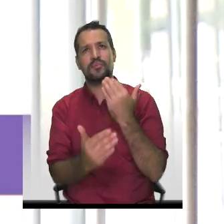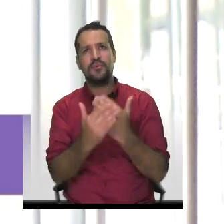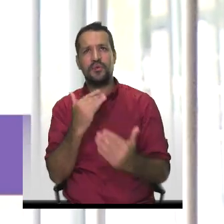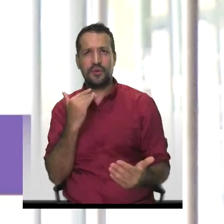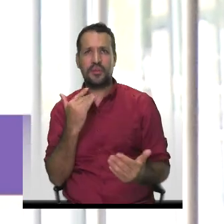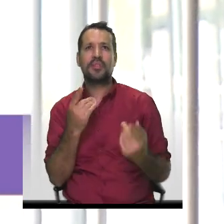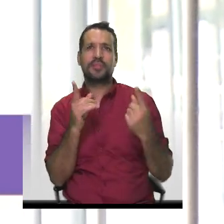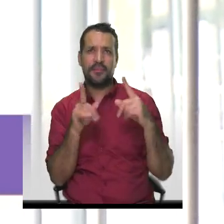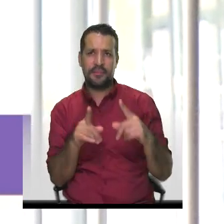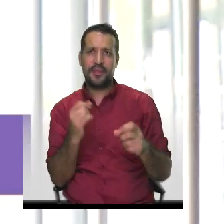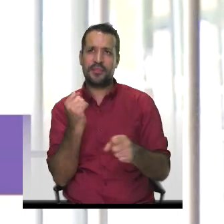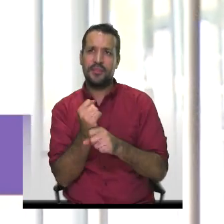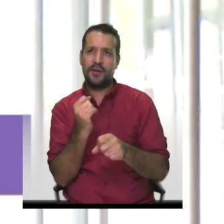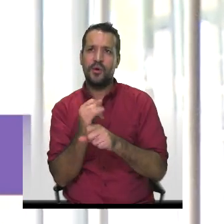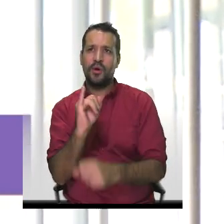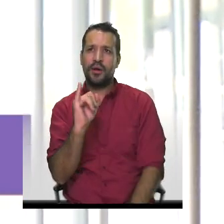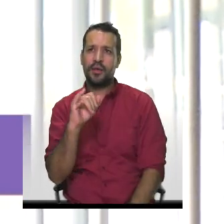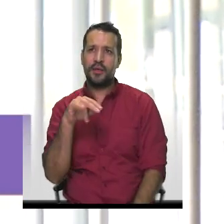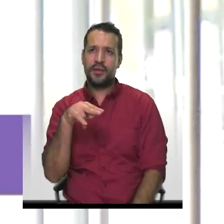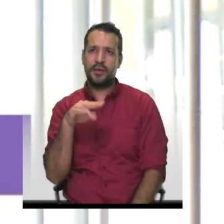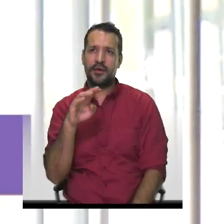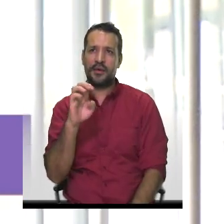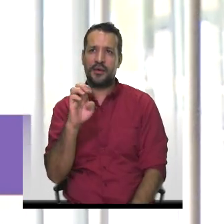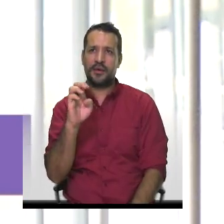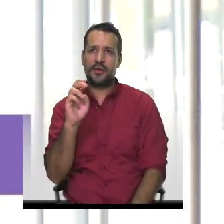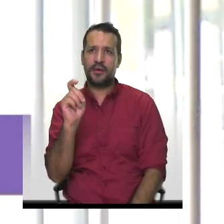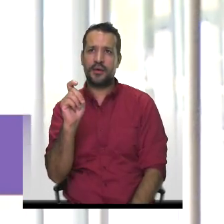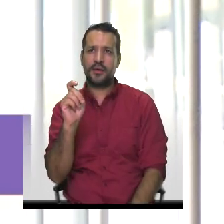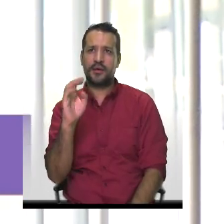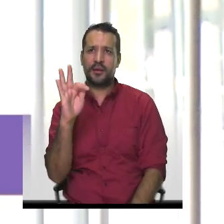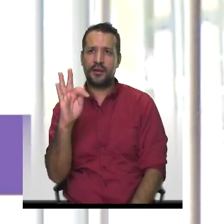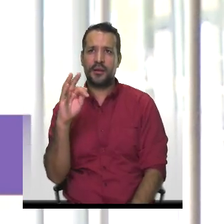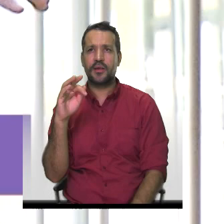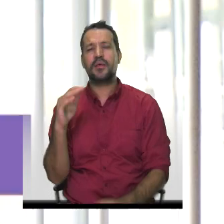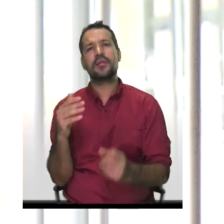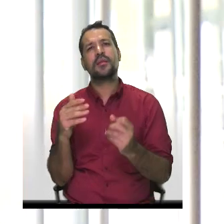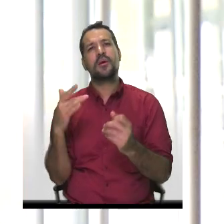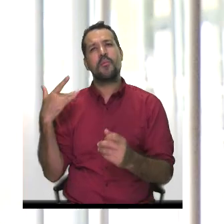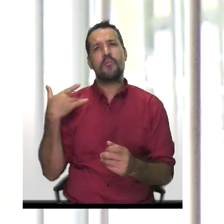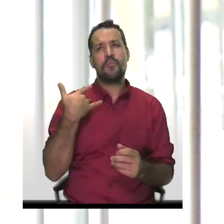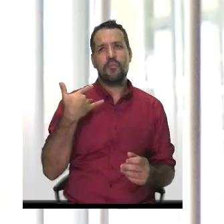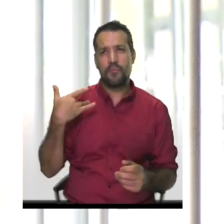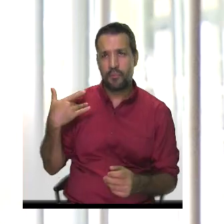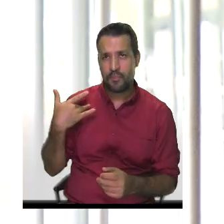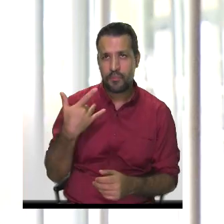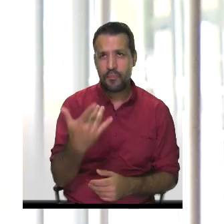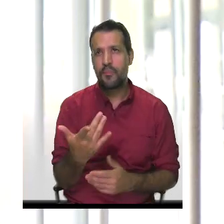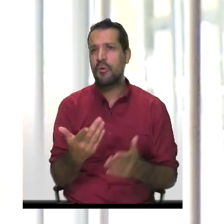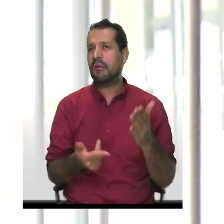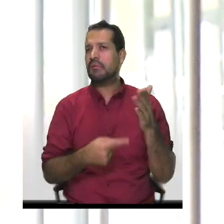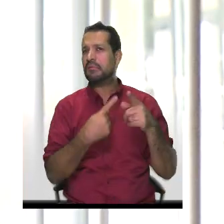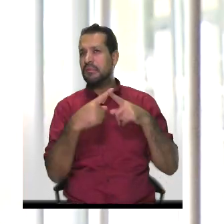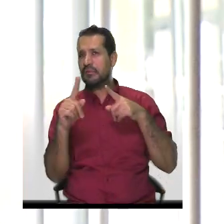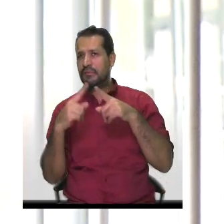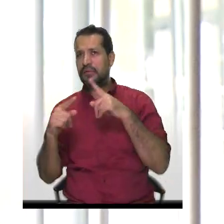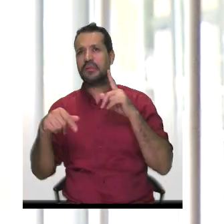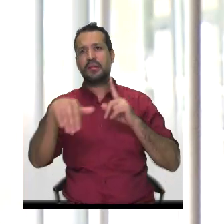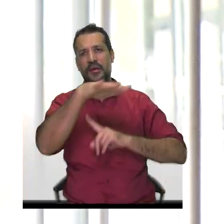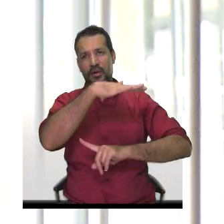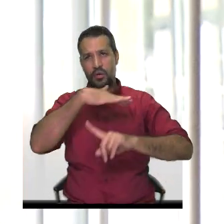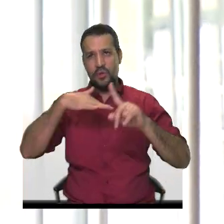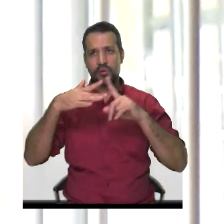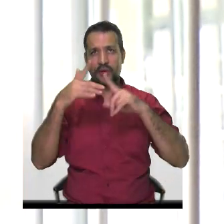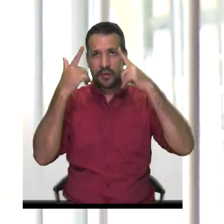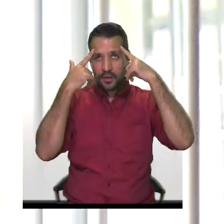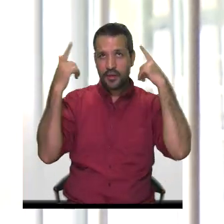Inex Moda y también algunas puntadas sobre ecosistemas, sobre algunos conceptos pues, generales que se abordan hoy en la